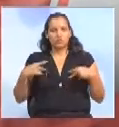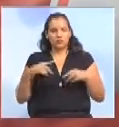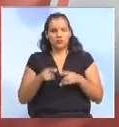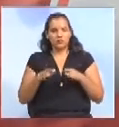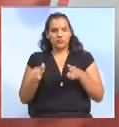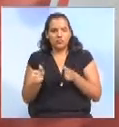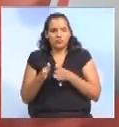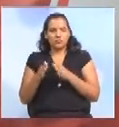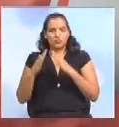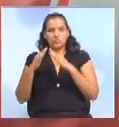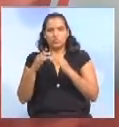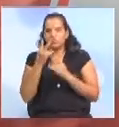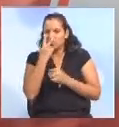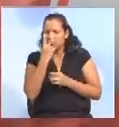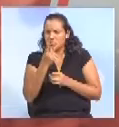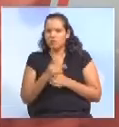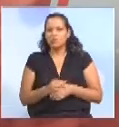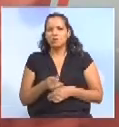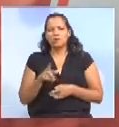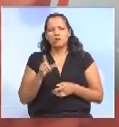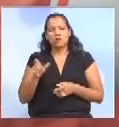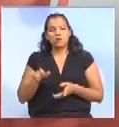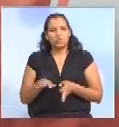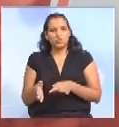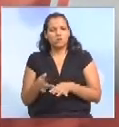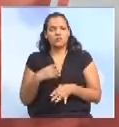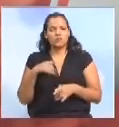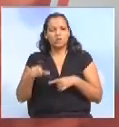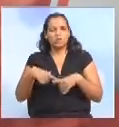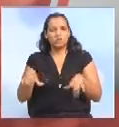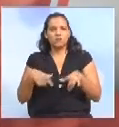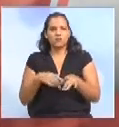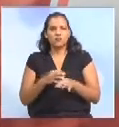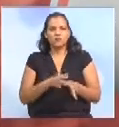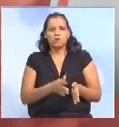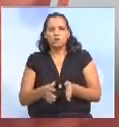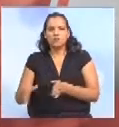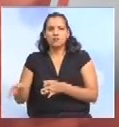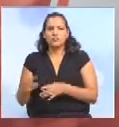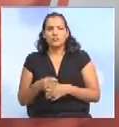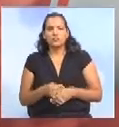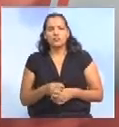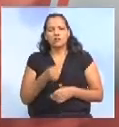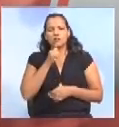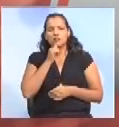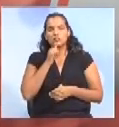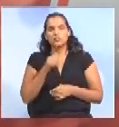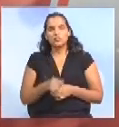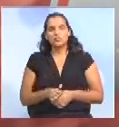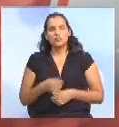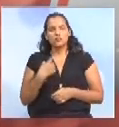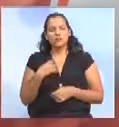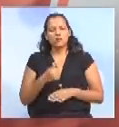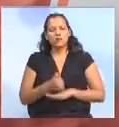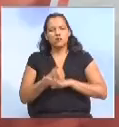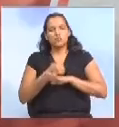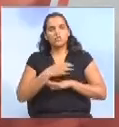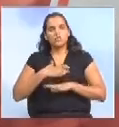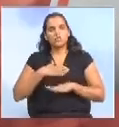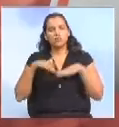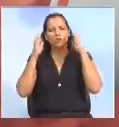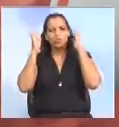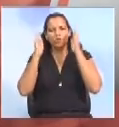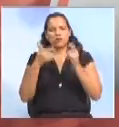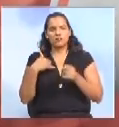que han visto cadáveres, incluso en el lugar, por la fuerza del agua. Piden a las autoridades de turno que se atienda